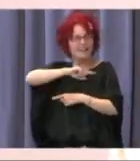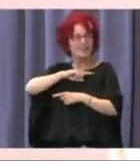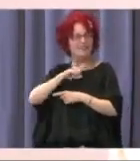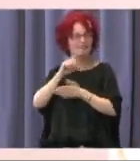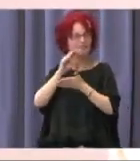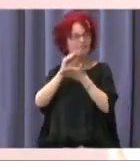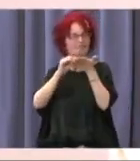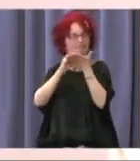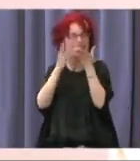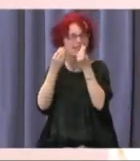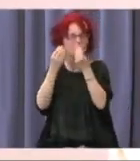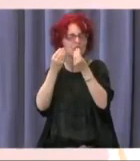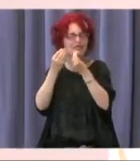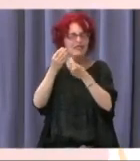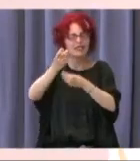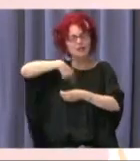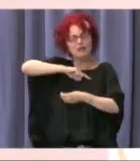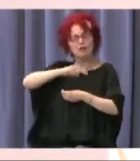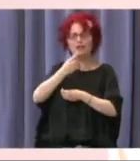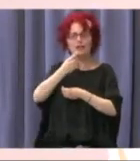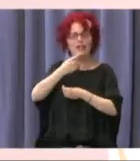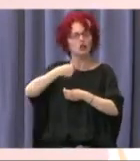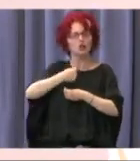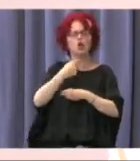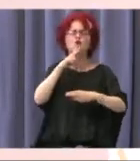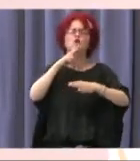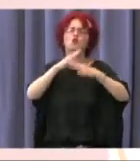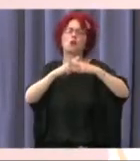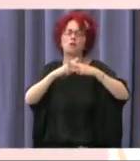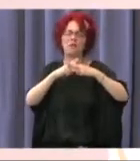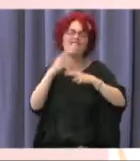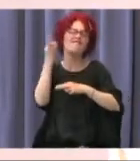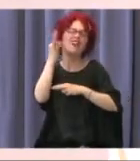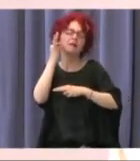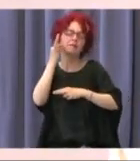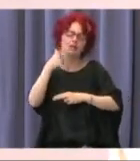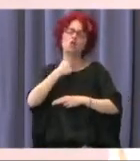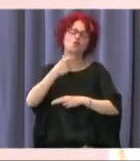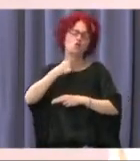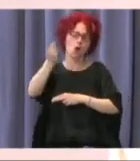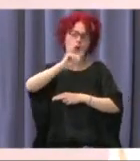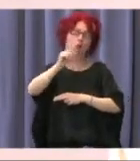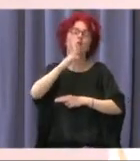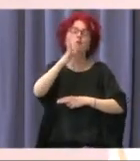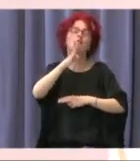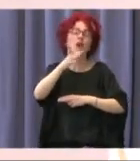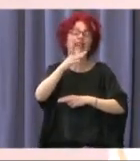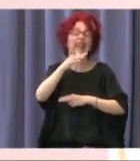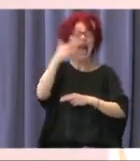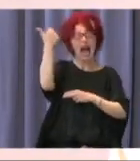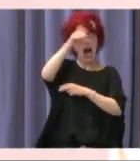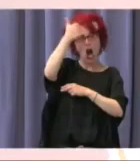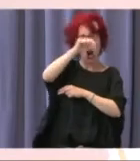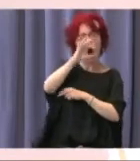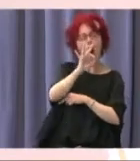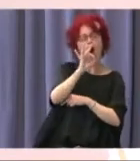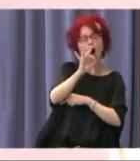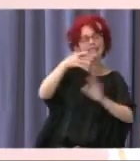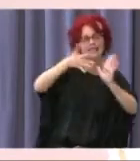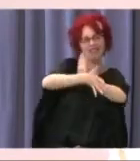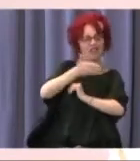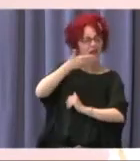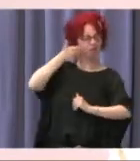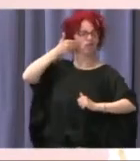veces, posicionamiento, acogerse a lo masculino, tiene que ver con que lo masculino es prestigioso. Y tiene que ver también, en el tema de las profesiones,